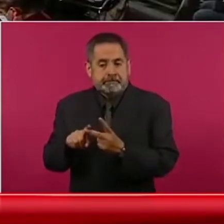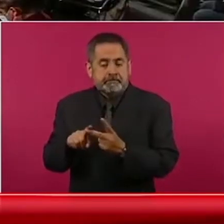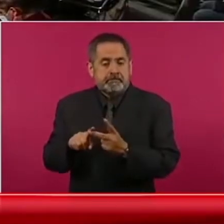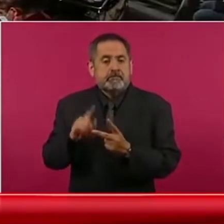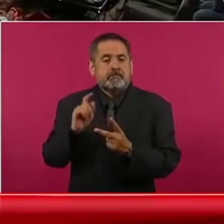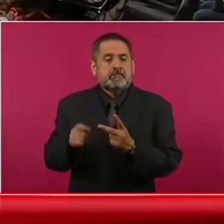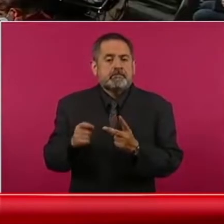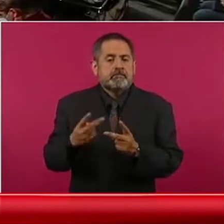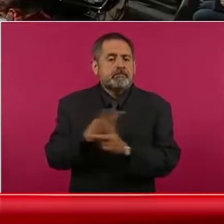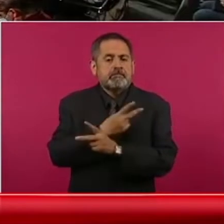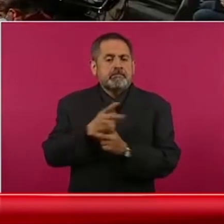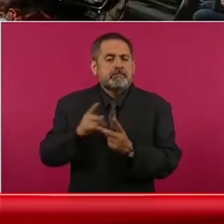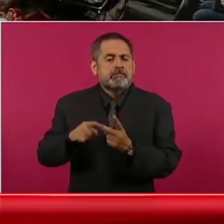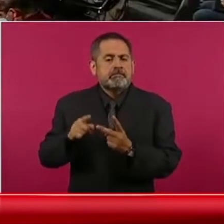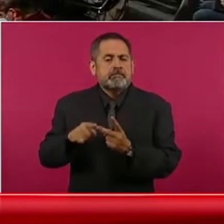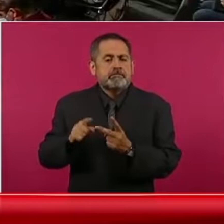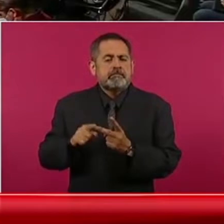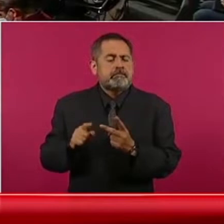lo segundo,